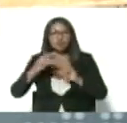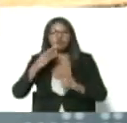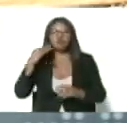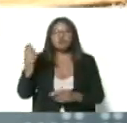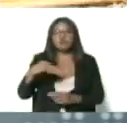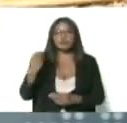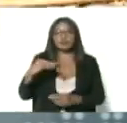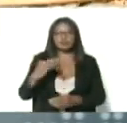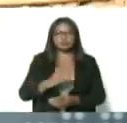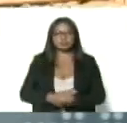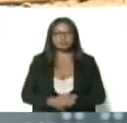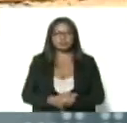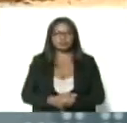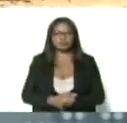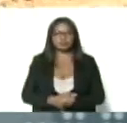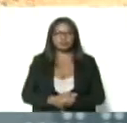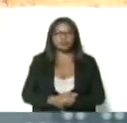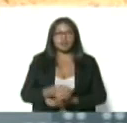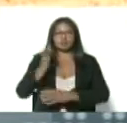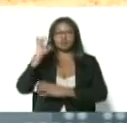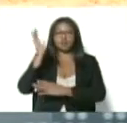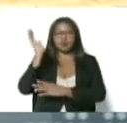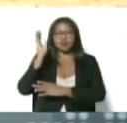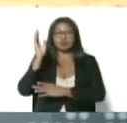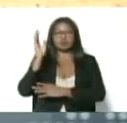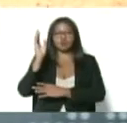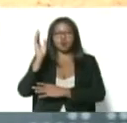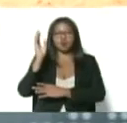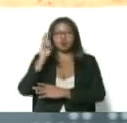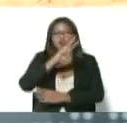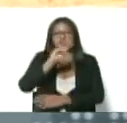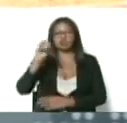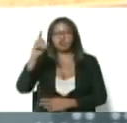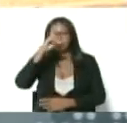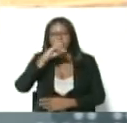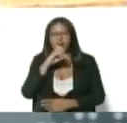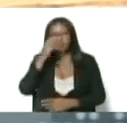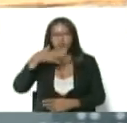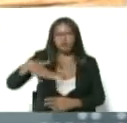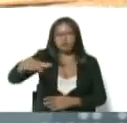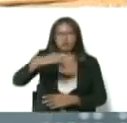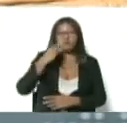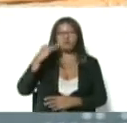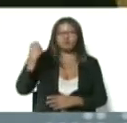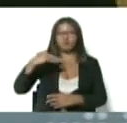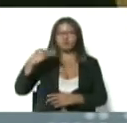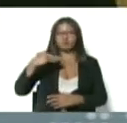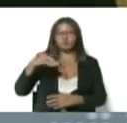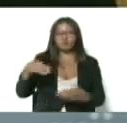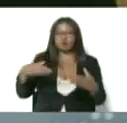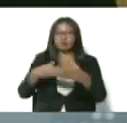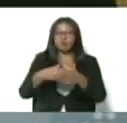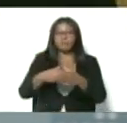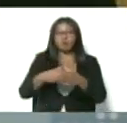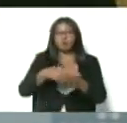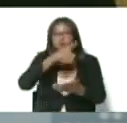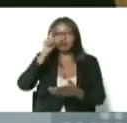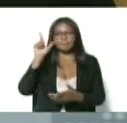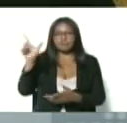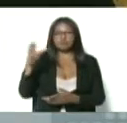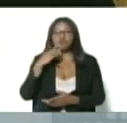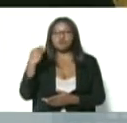del congreso bicentenario de los pueblos capítulos juventud de la juventud del partido socialista unido de